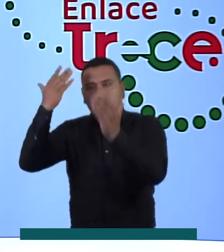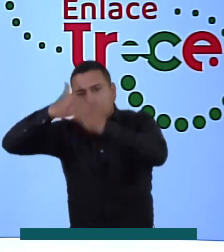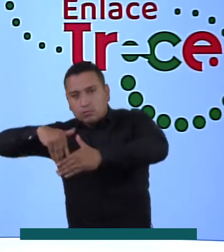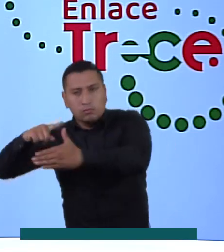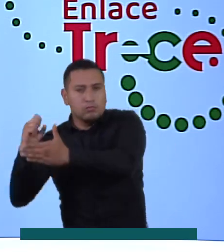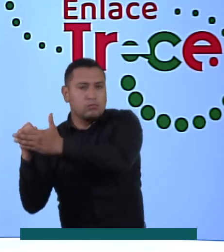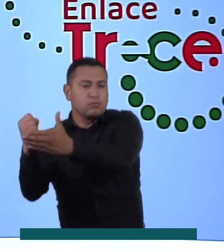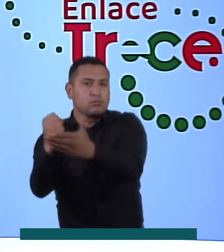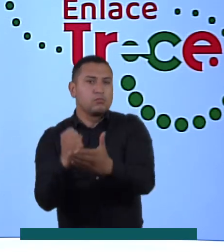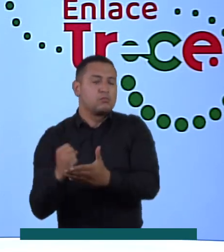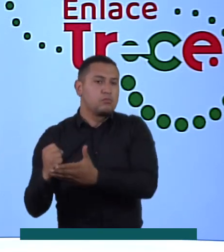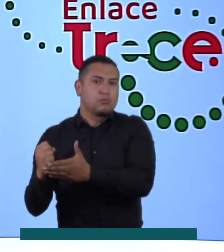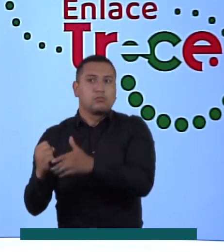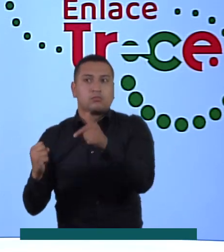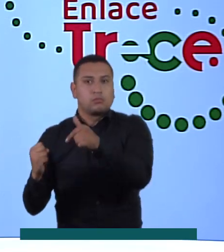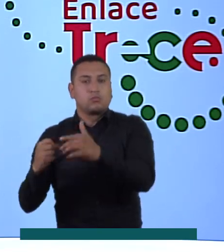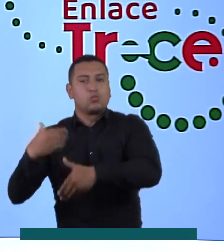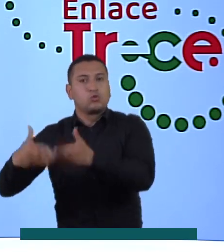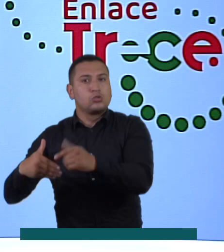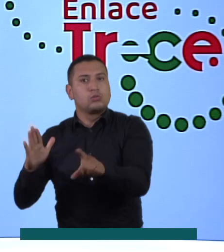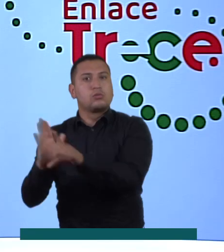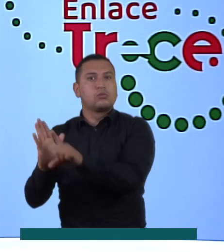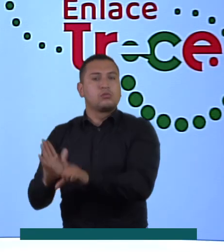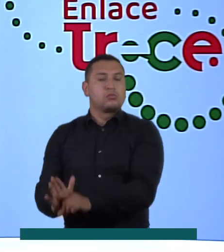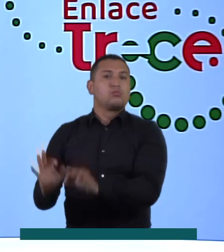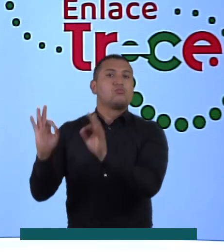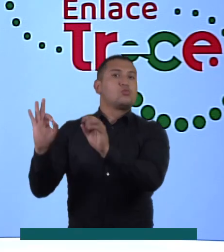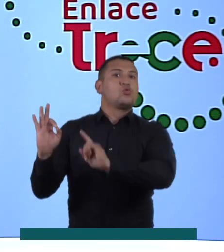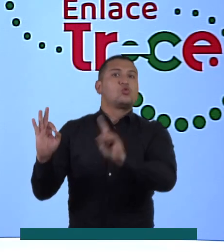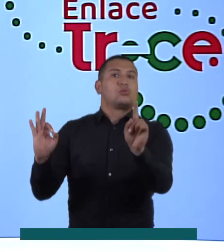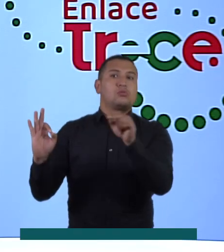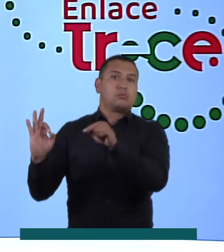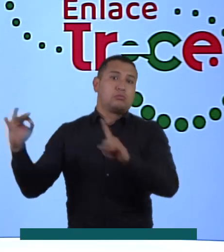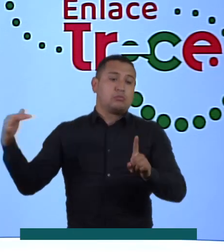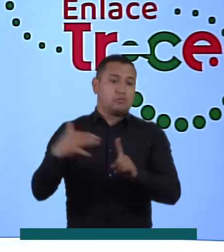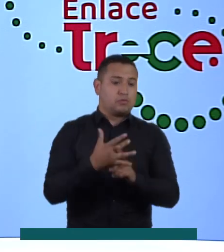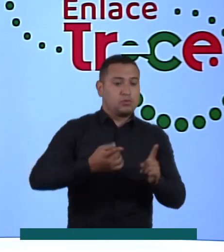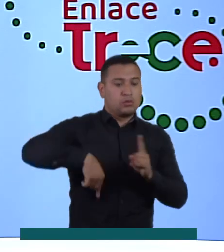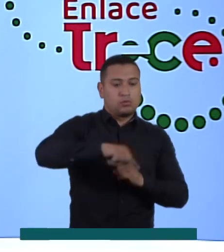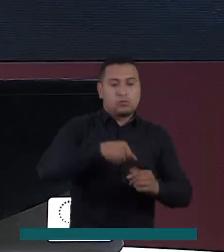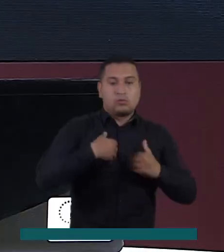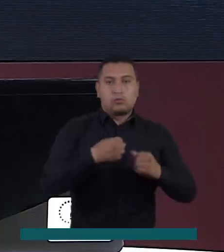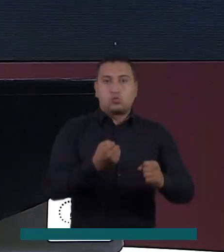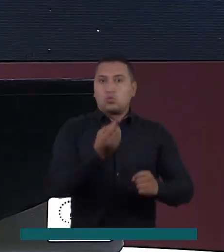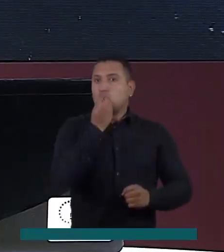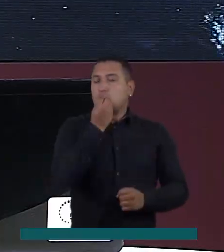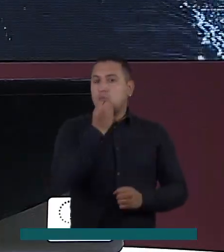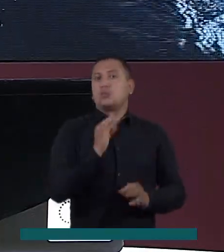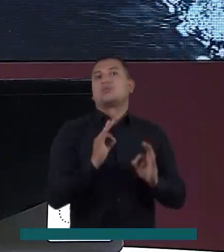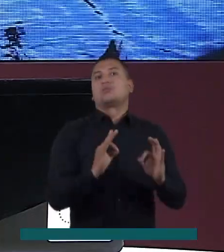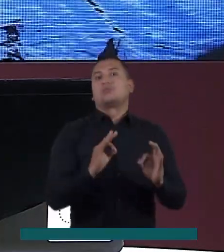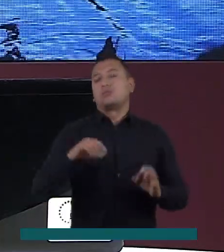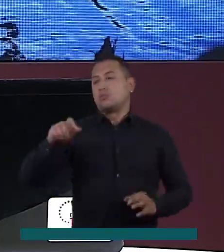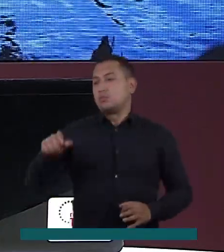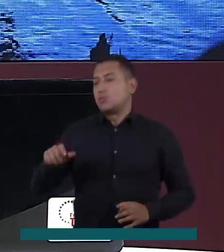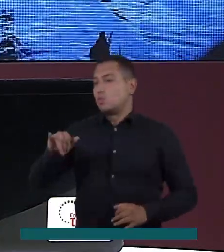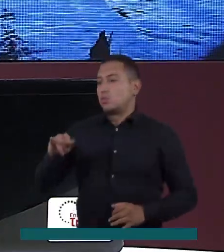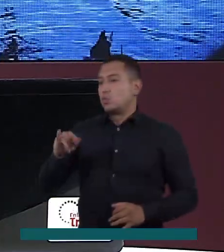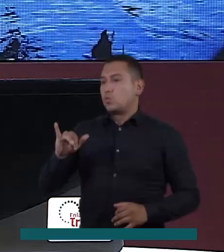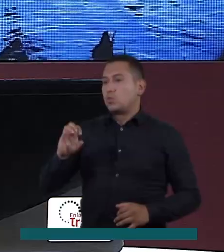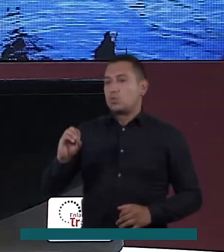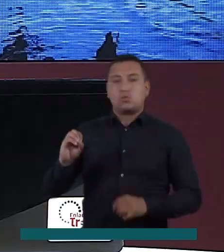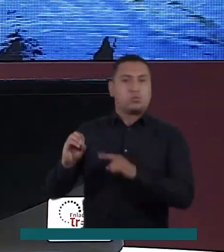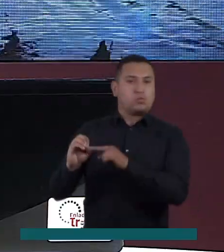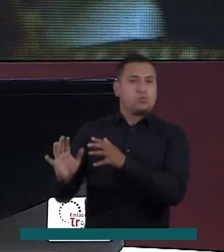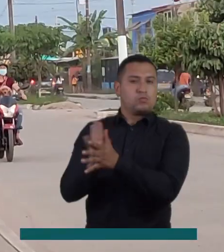carne sin ningún proceso de salubridad puede poner en riesgo la salud de los consumidores. Julio Ernesto Velázquez nos tiene toda la información.